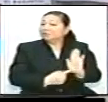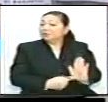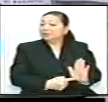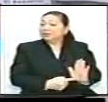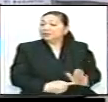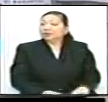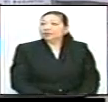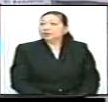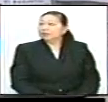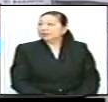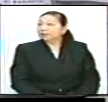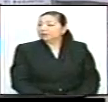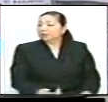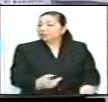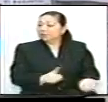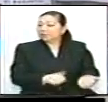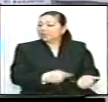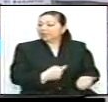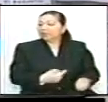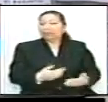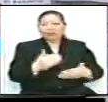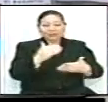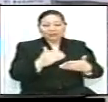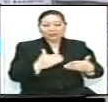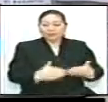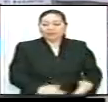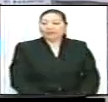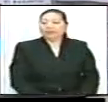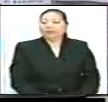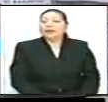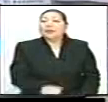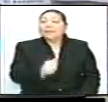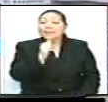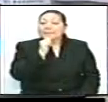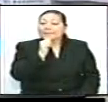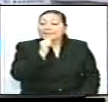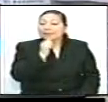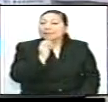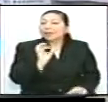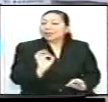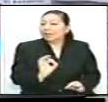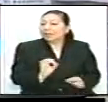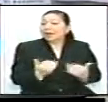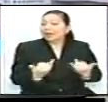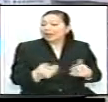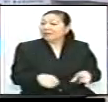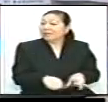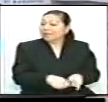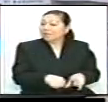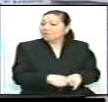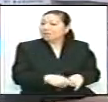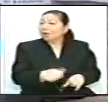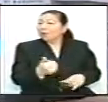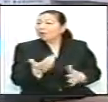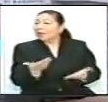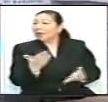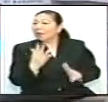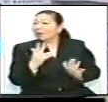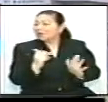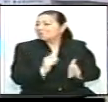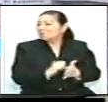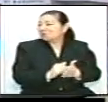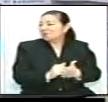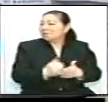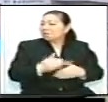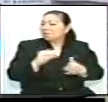otras, como están acostumbrados a las adendas en el sector privado, de igual forma aquí también nos salen con otro a medio año, nos salen con